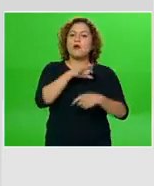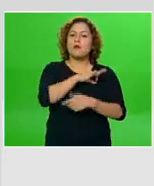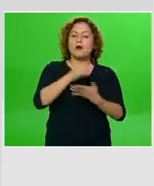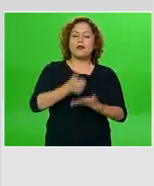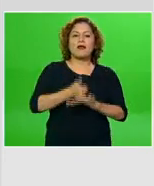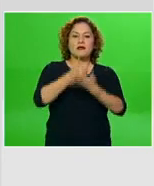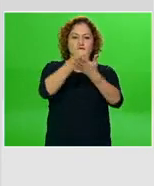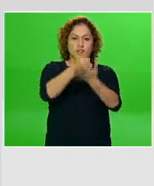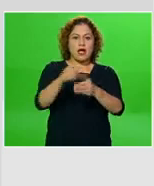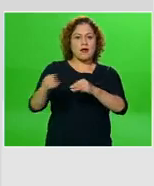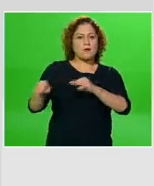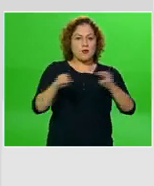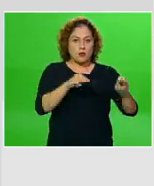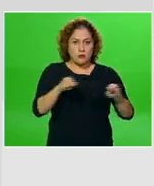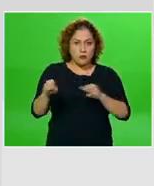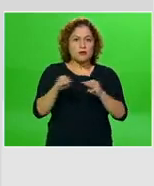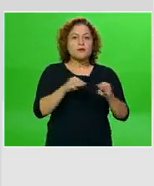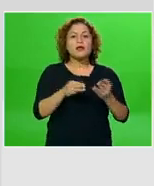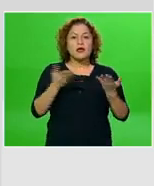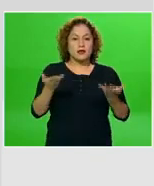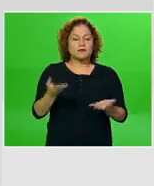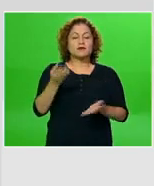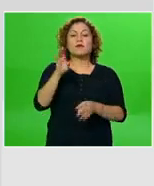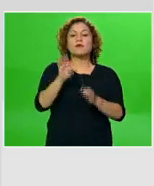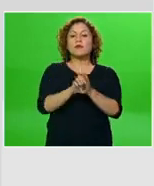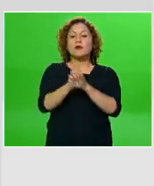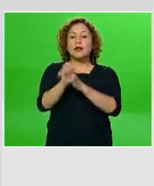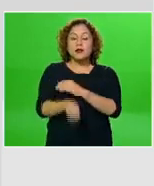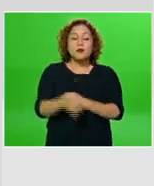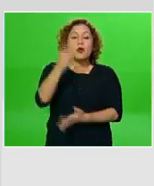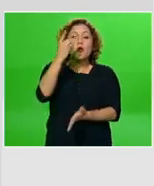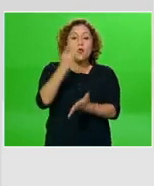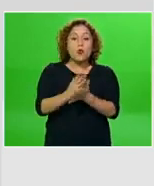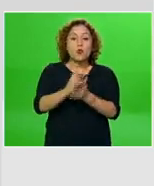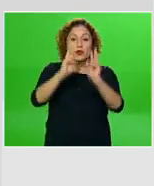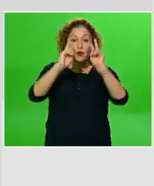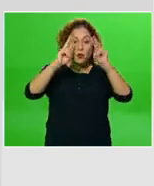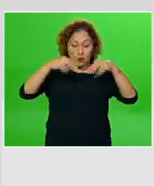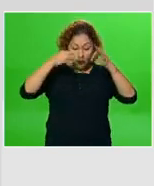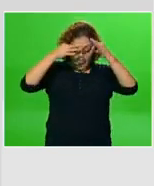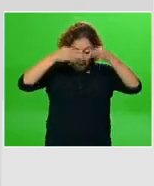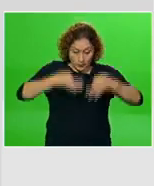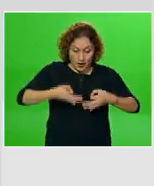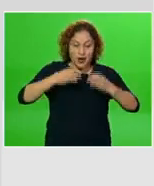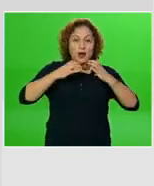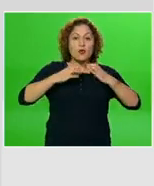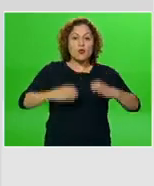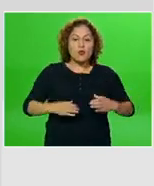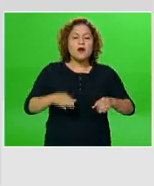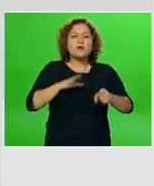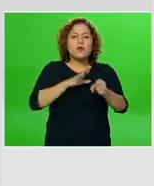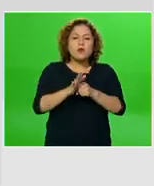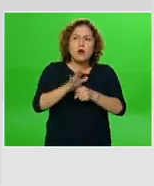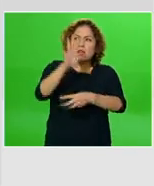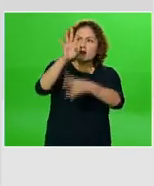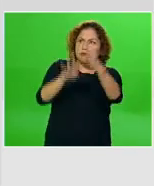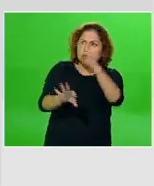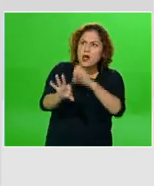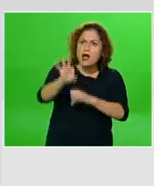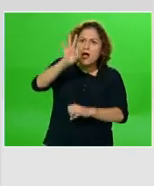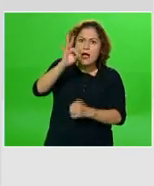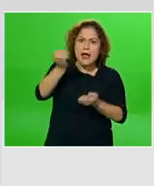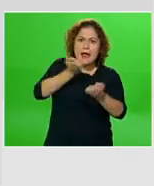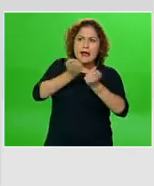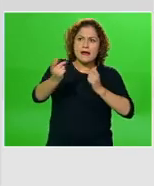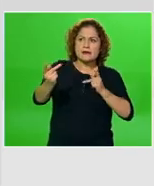simplemente lo que tenemos que hacer es adaptar a su condición el ejercicio y de ahí ir trabajando progresivamente